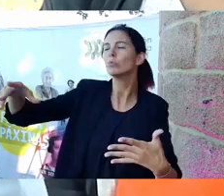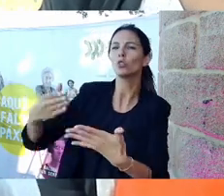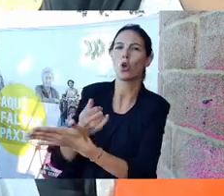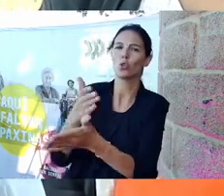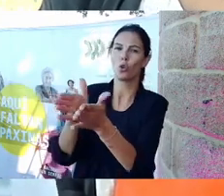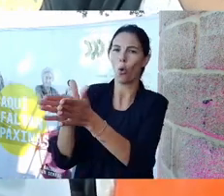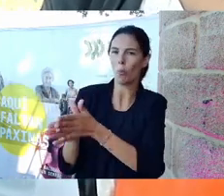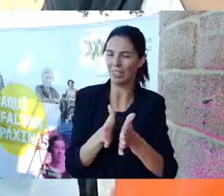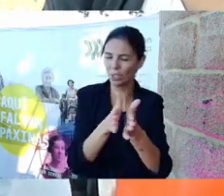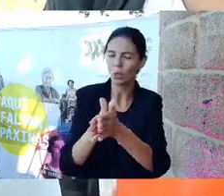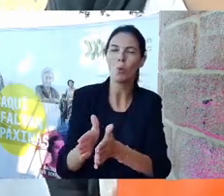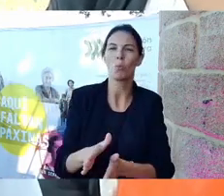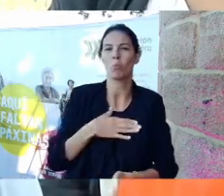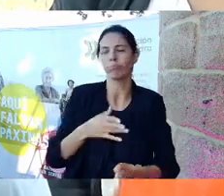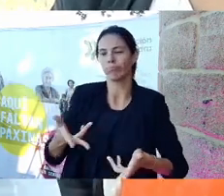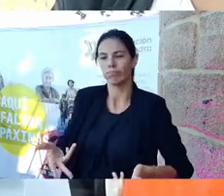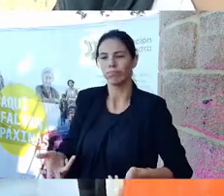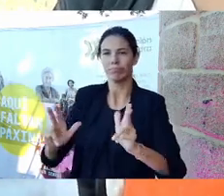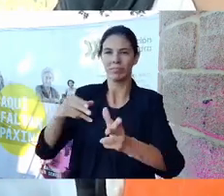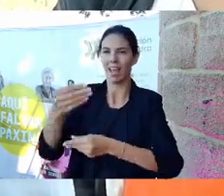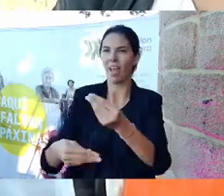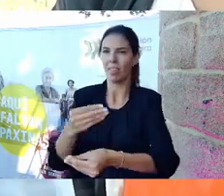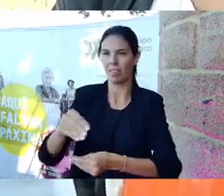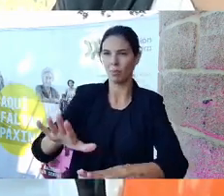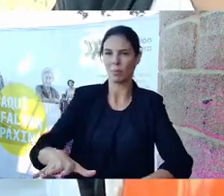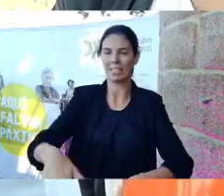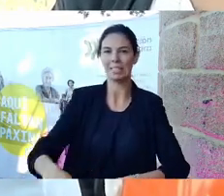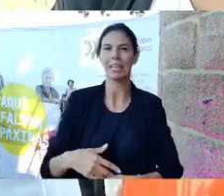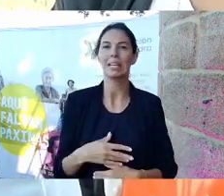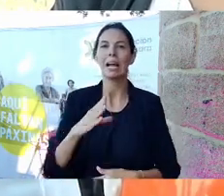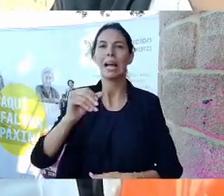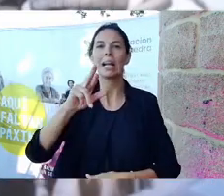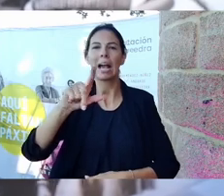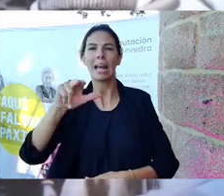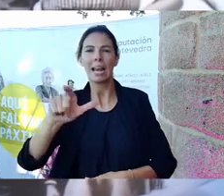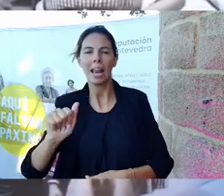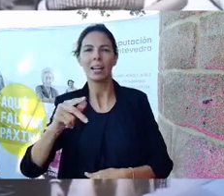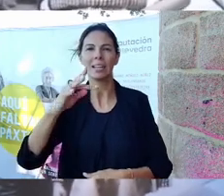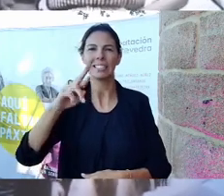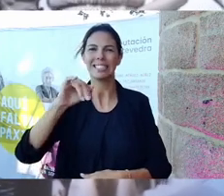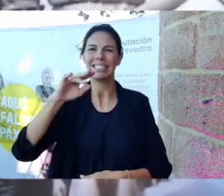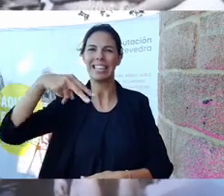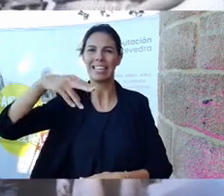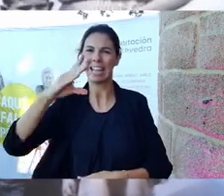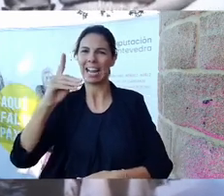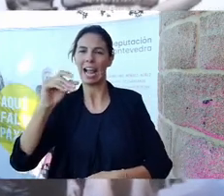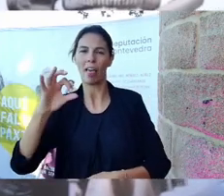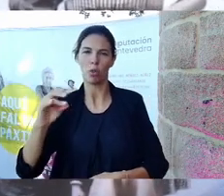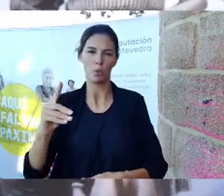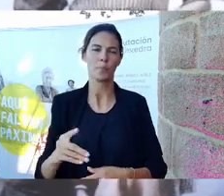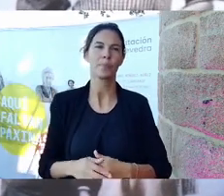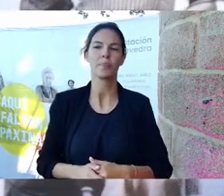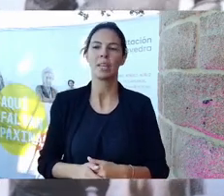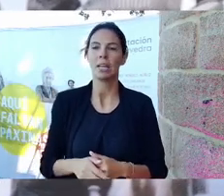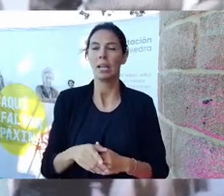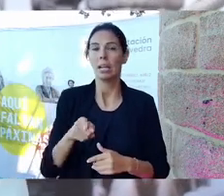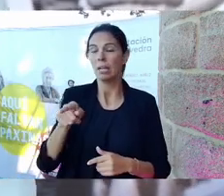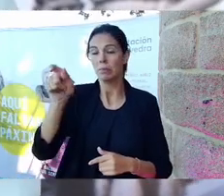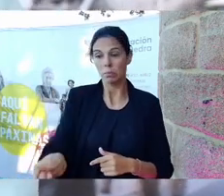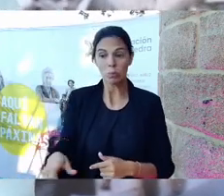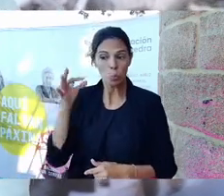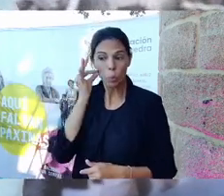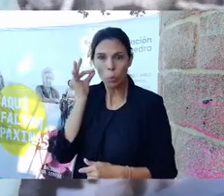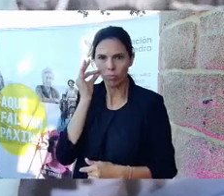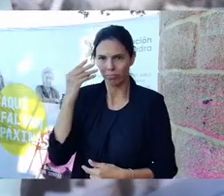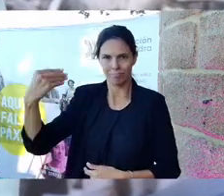suposto, os nosos compañeiros que tamén fan posible que estemos hoxe aquí, a Carla Trincado, que